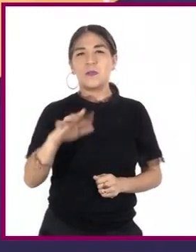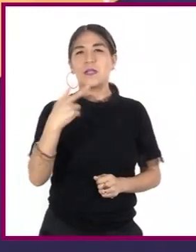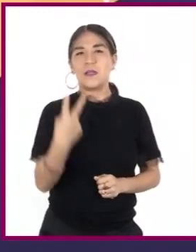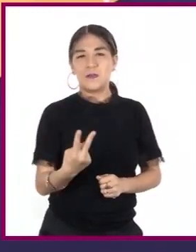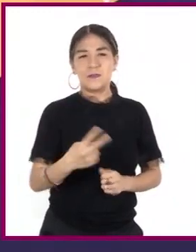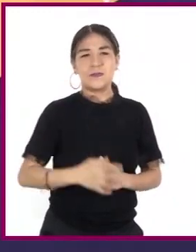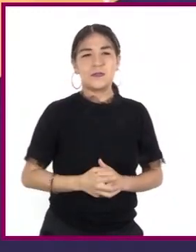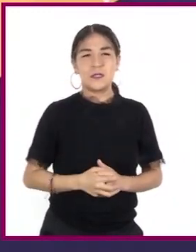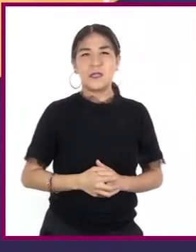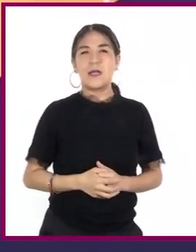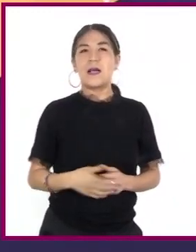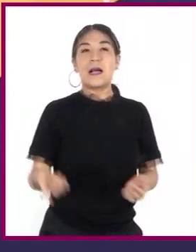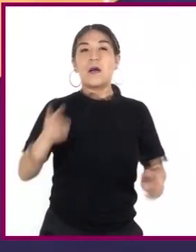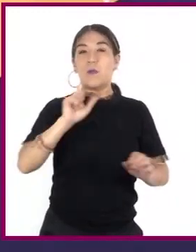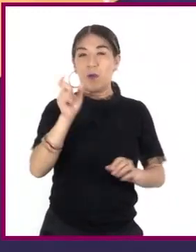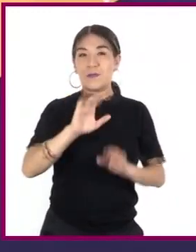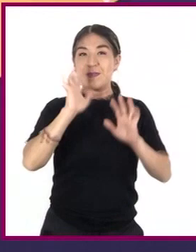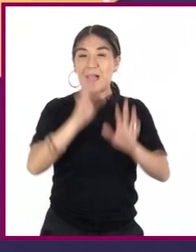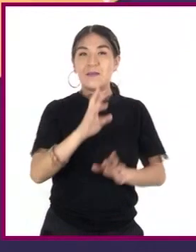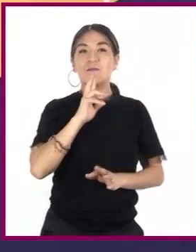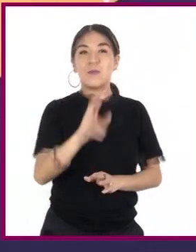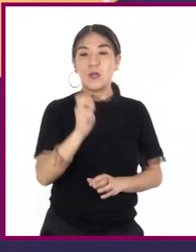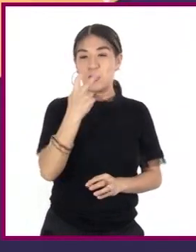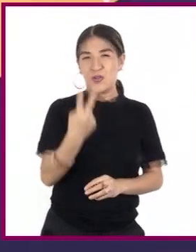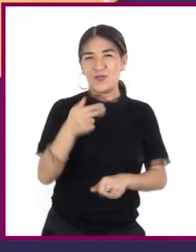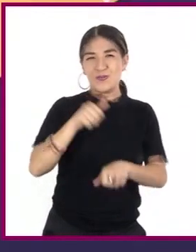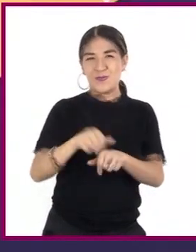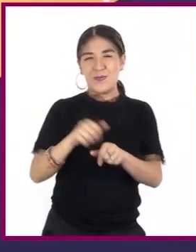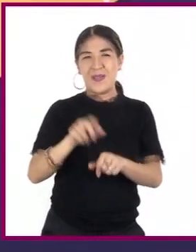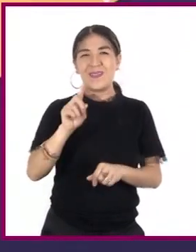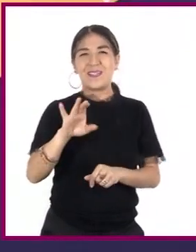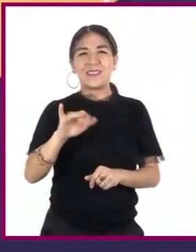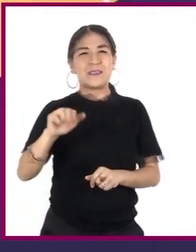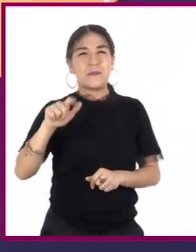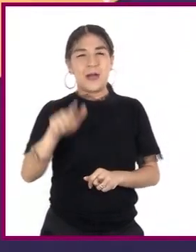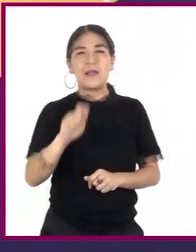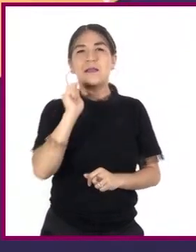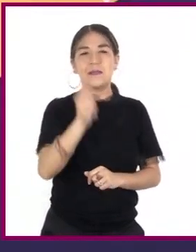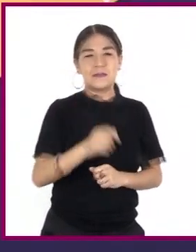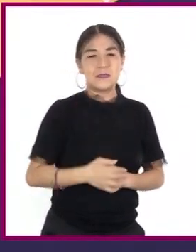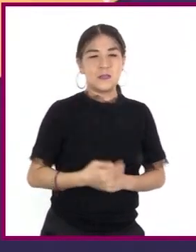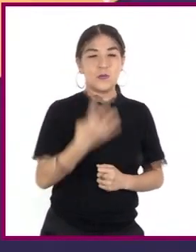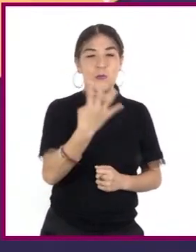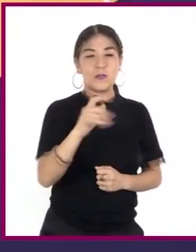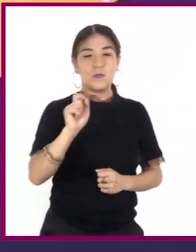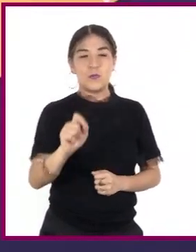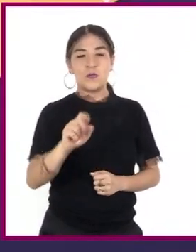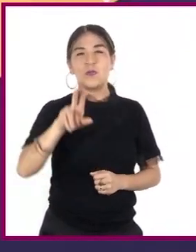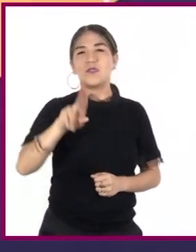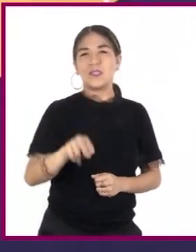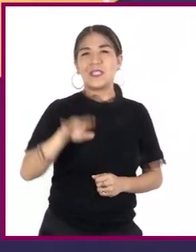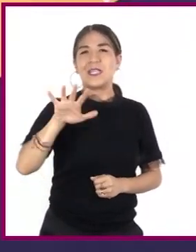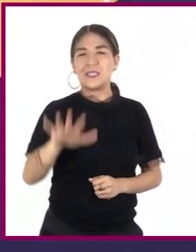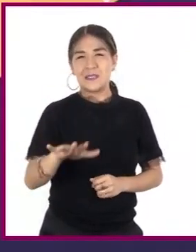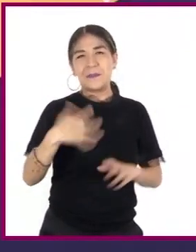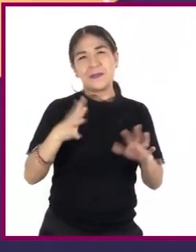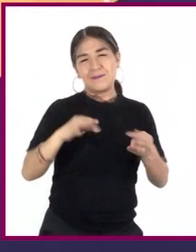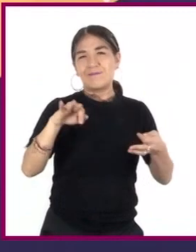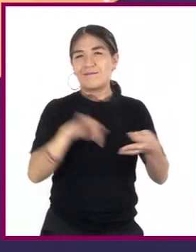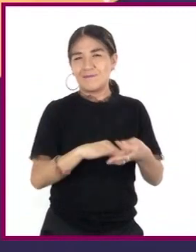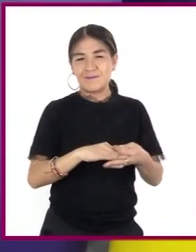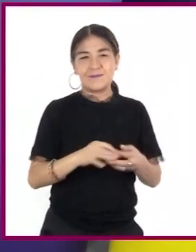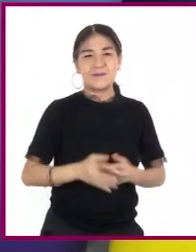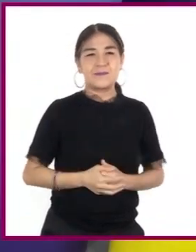4.8452 y al redondear a 2 decimales, el resultado es 4.85